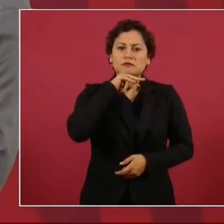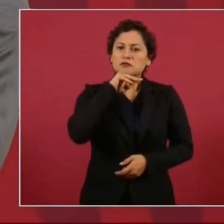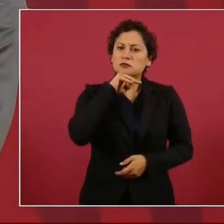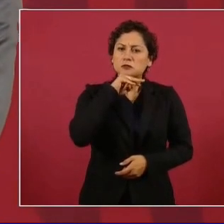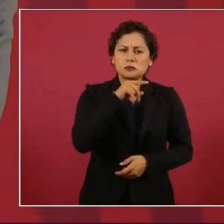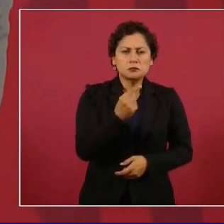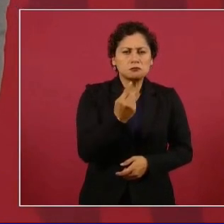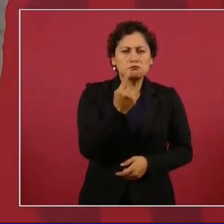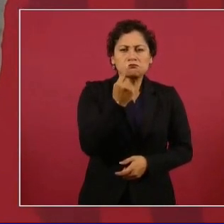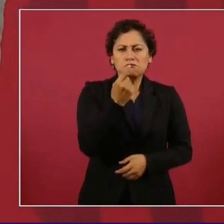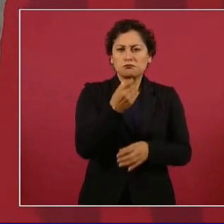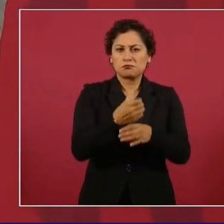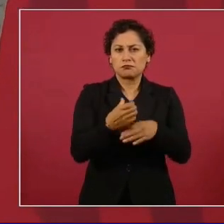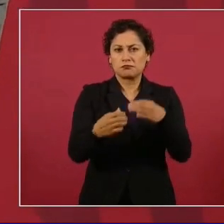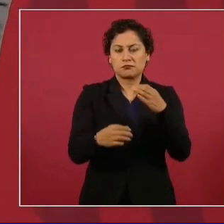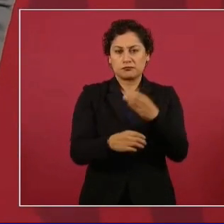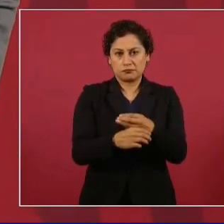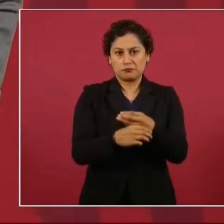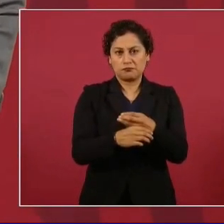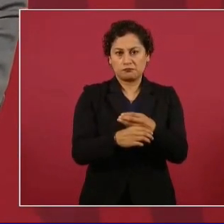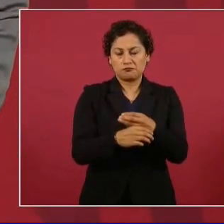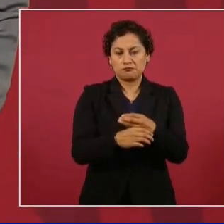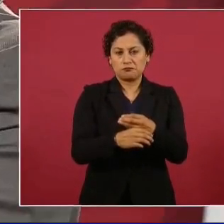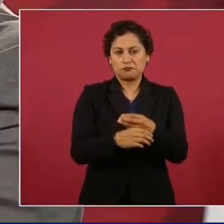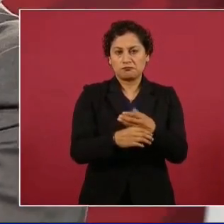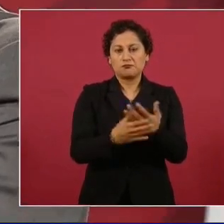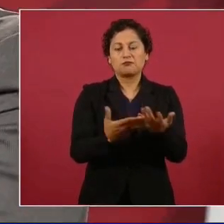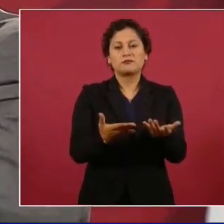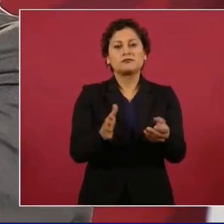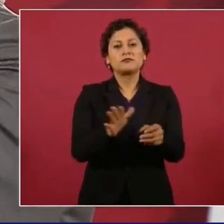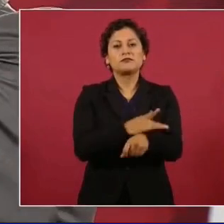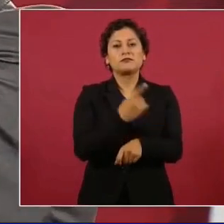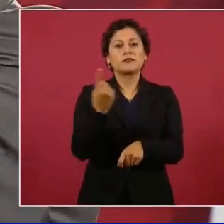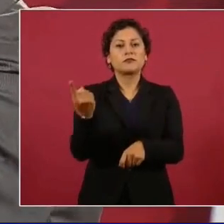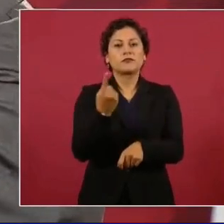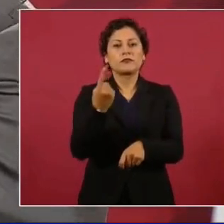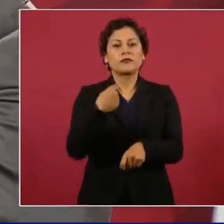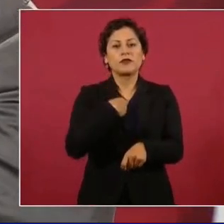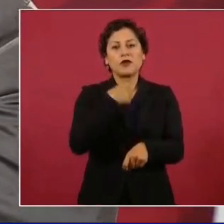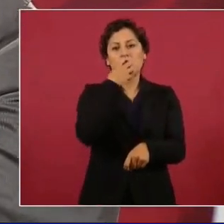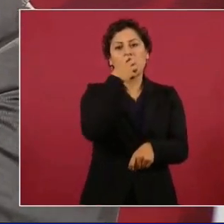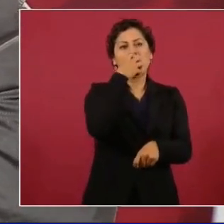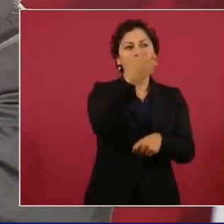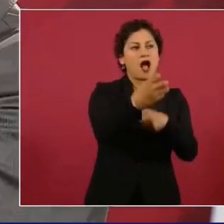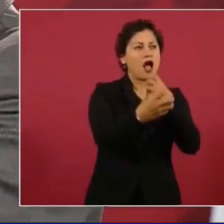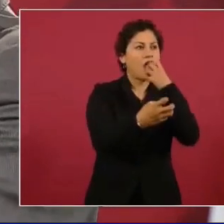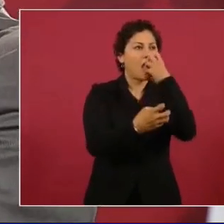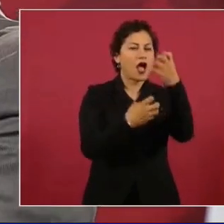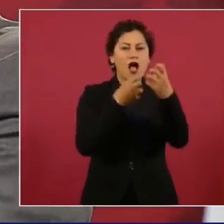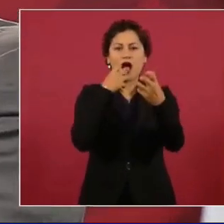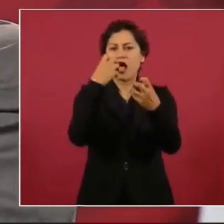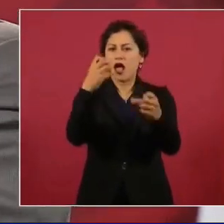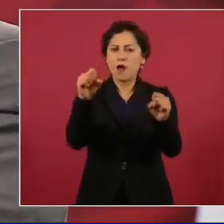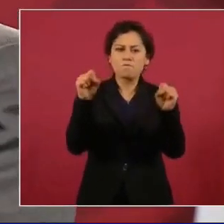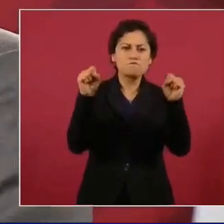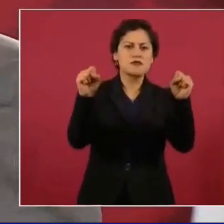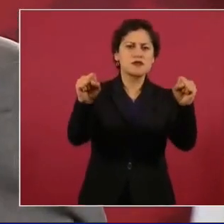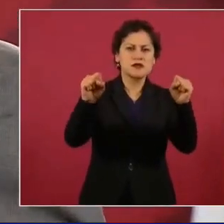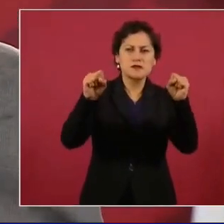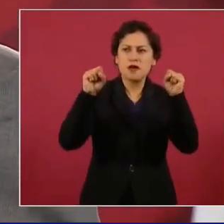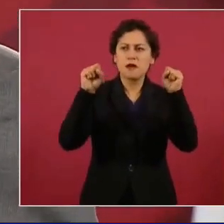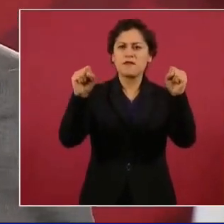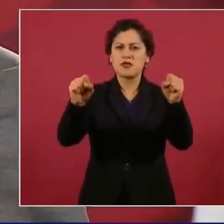era que, como todo eran vivas y vivas y vivas y vivas, ¿no?, que yo dijera